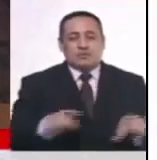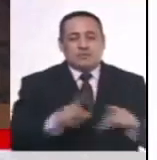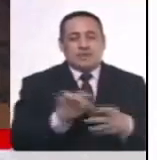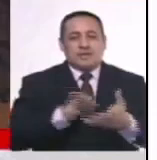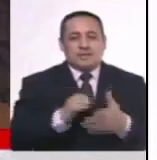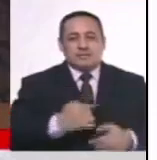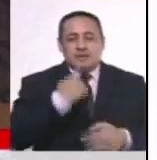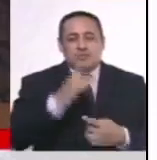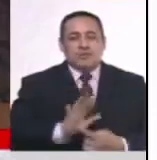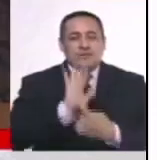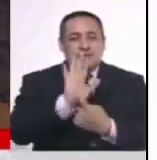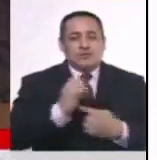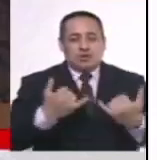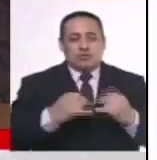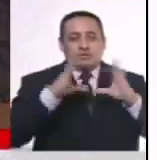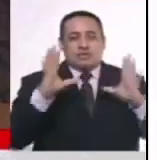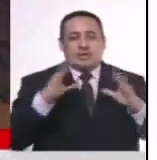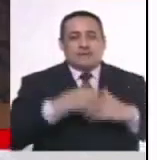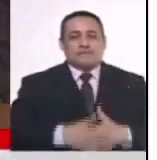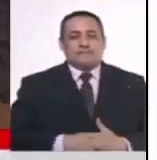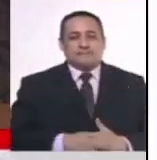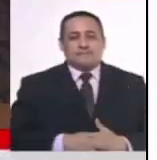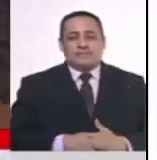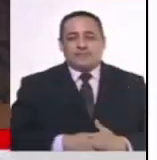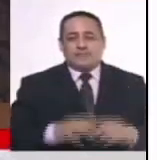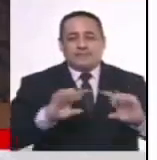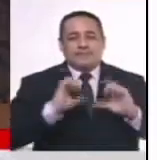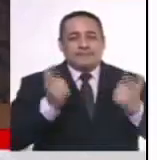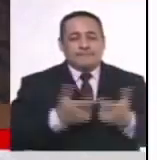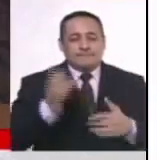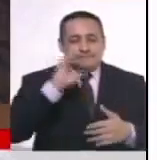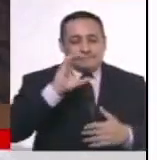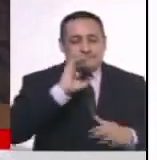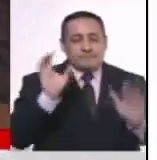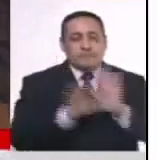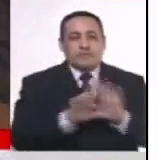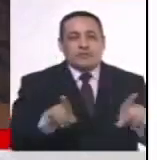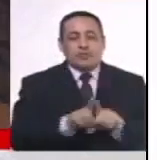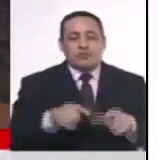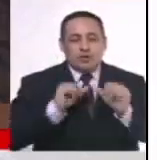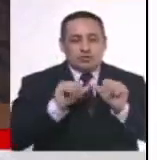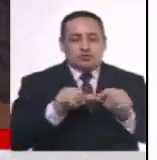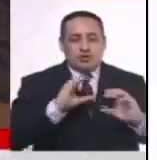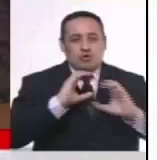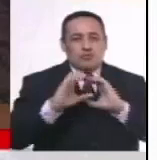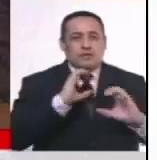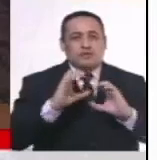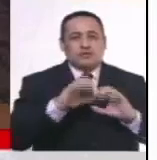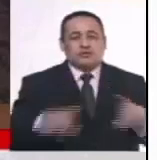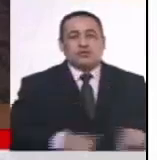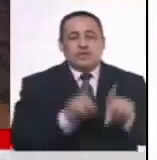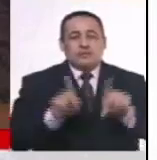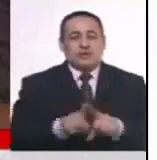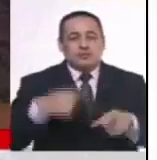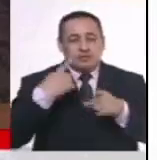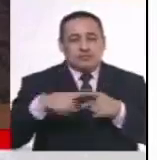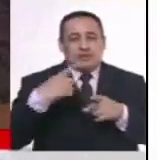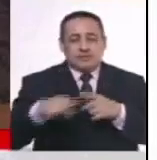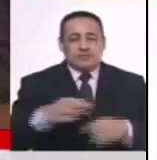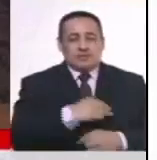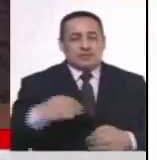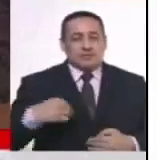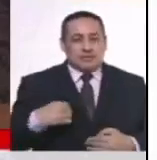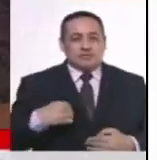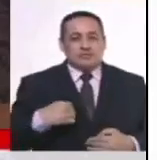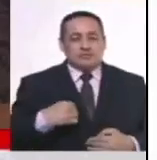estamos presentando el día de hoy. La comisión buscará una permanente comunicación con los